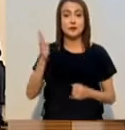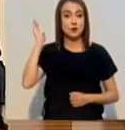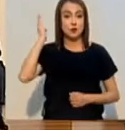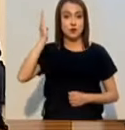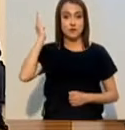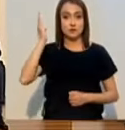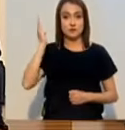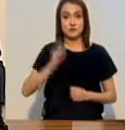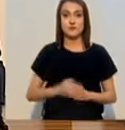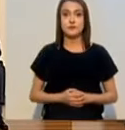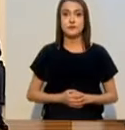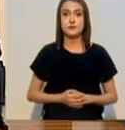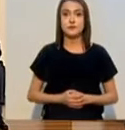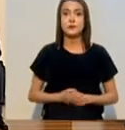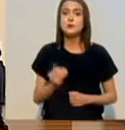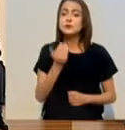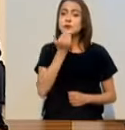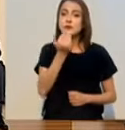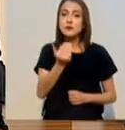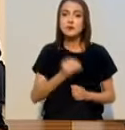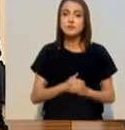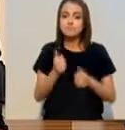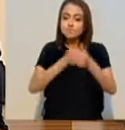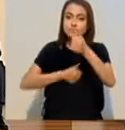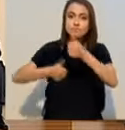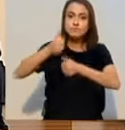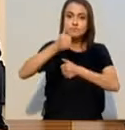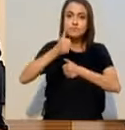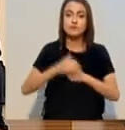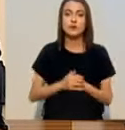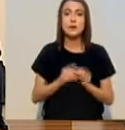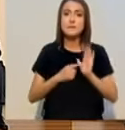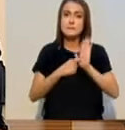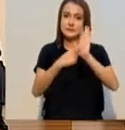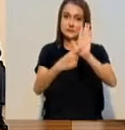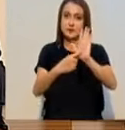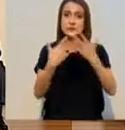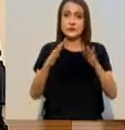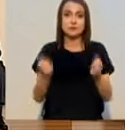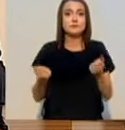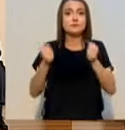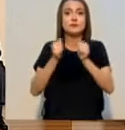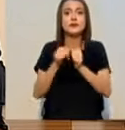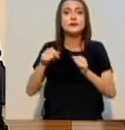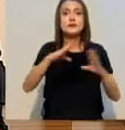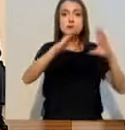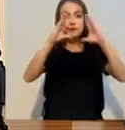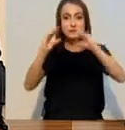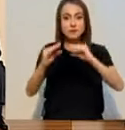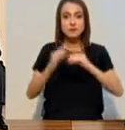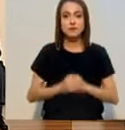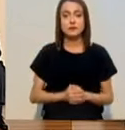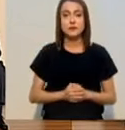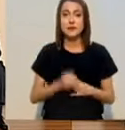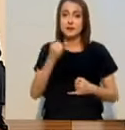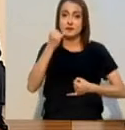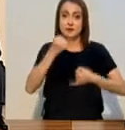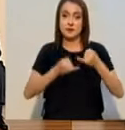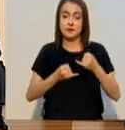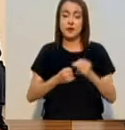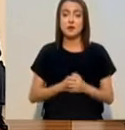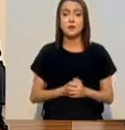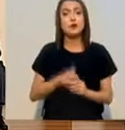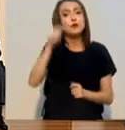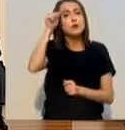de prensa. Damos el agradecimiento a las autoridades y representaciones que nos acompañaron esta tarde. Concluimos, no sin